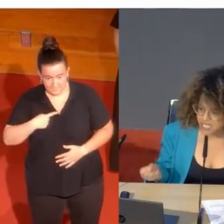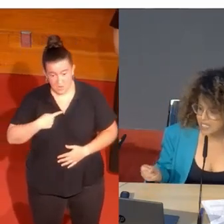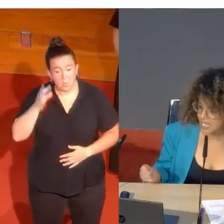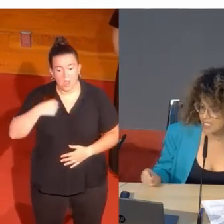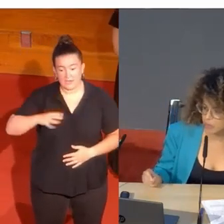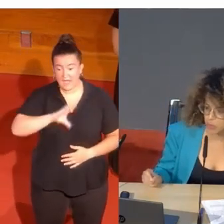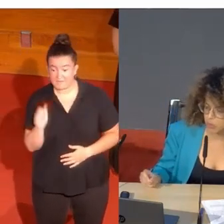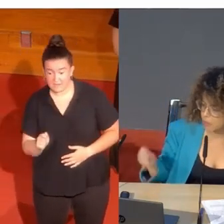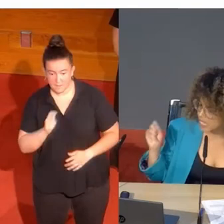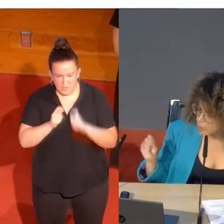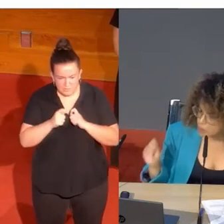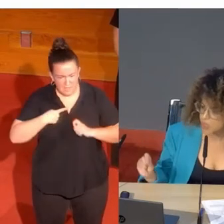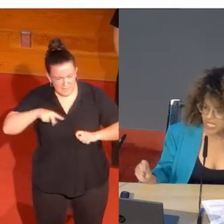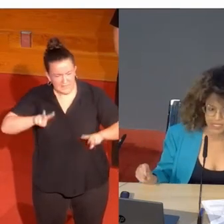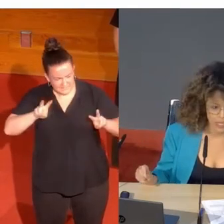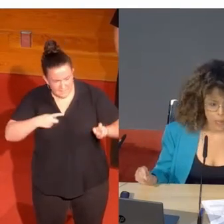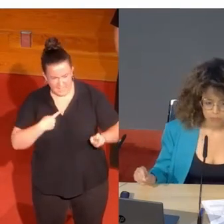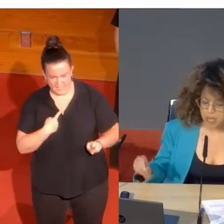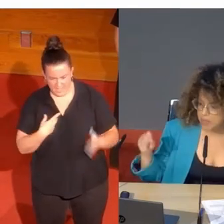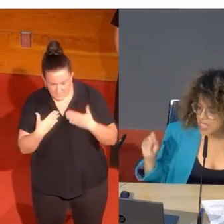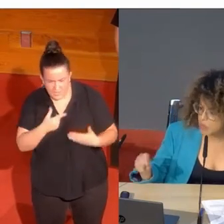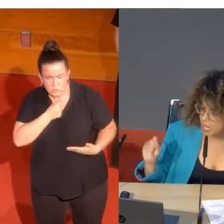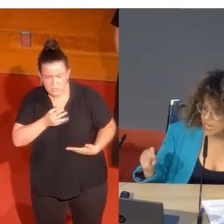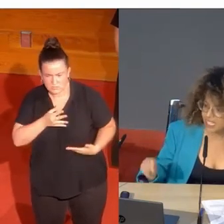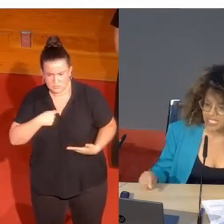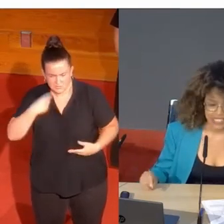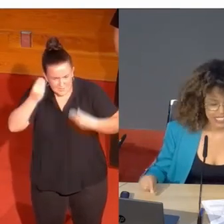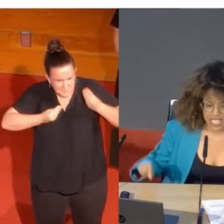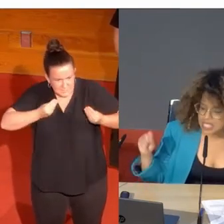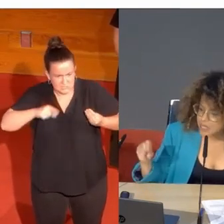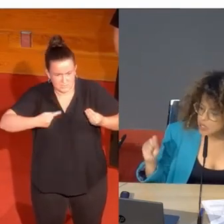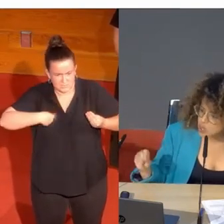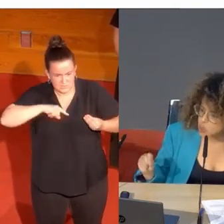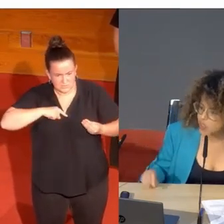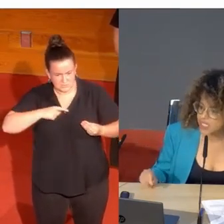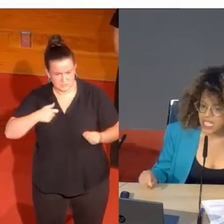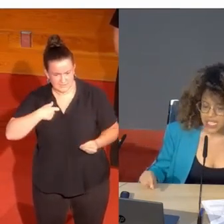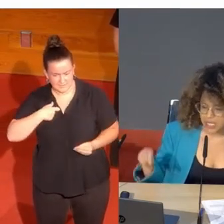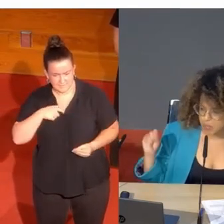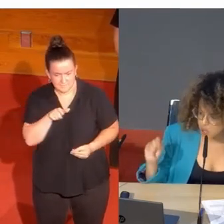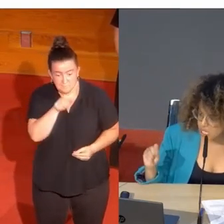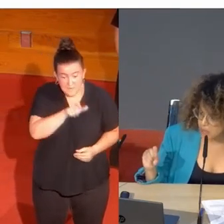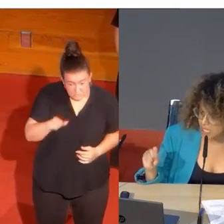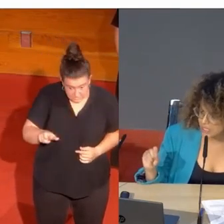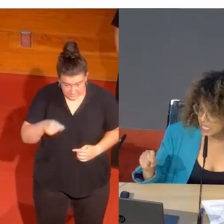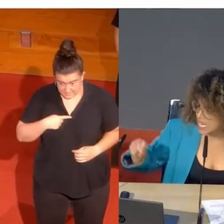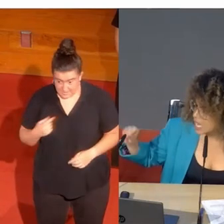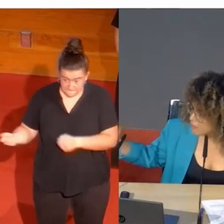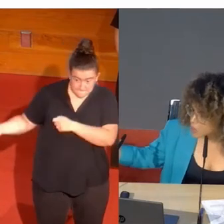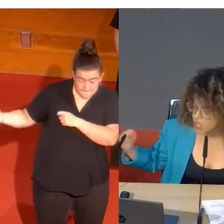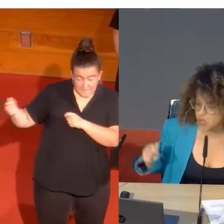me gusta Resaltar este punto Me parece muy importante que empecemos a hablar de racismo que sufren las personas